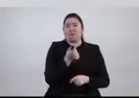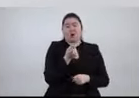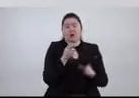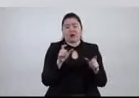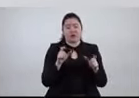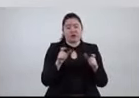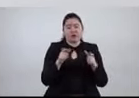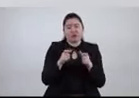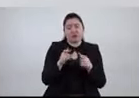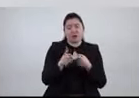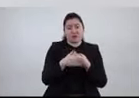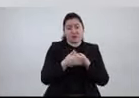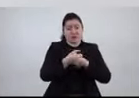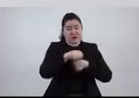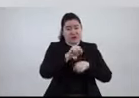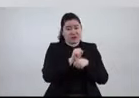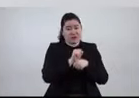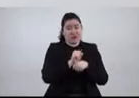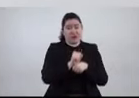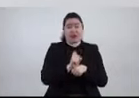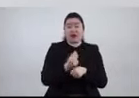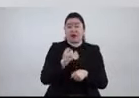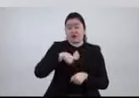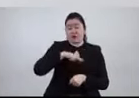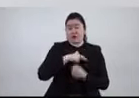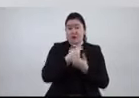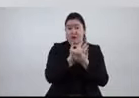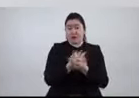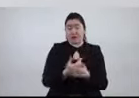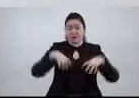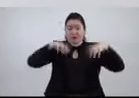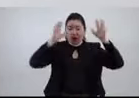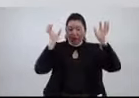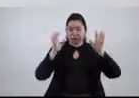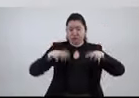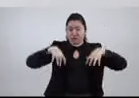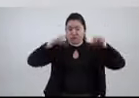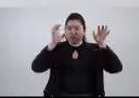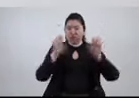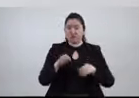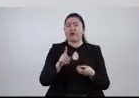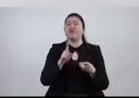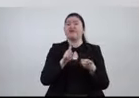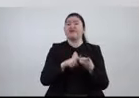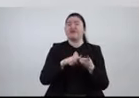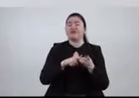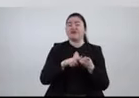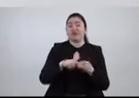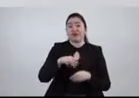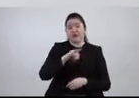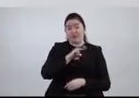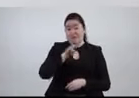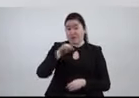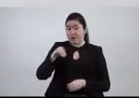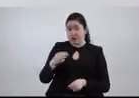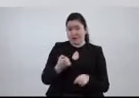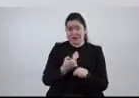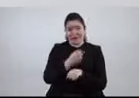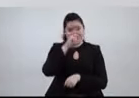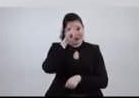semana, esperando la temporada de lluvias, particularmente para Michoacán y Estado de México. Recuerden que no